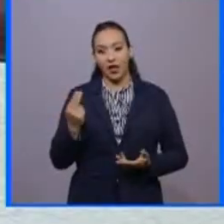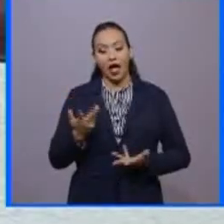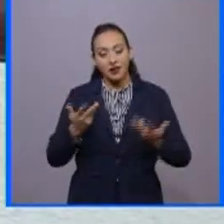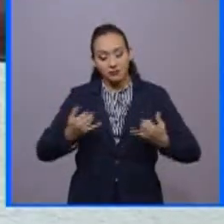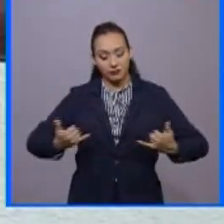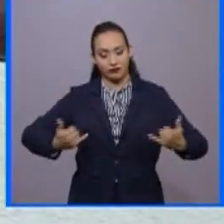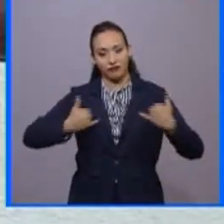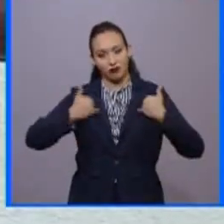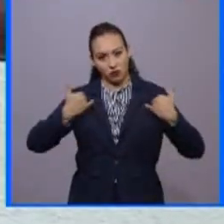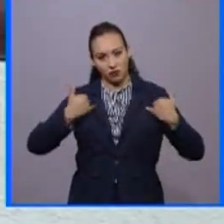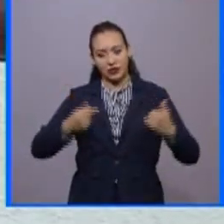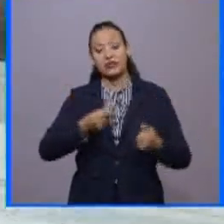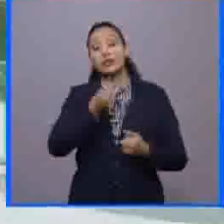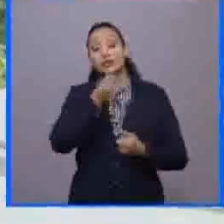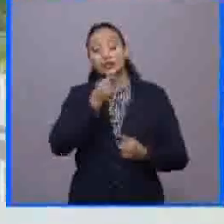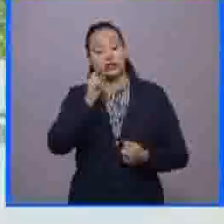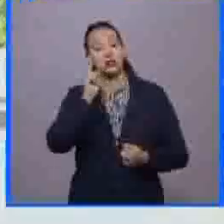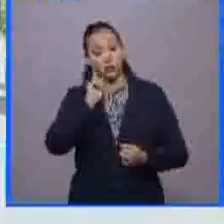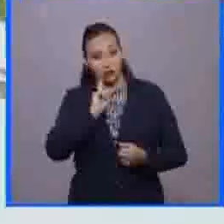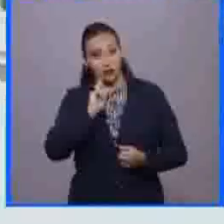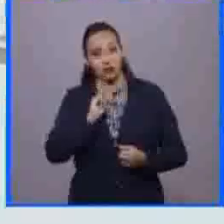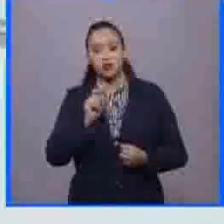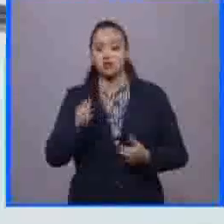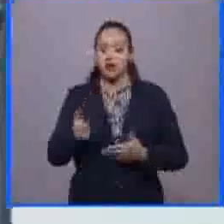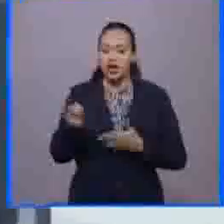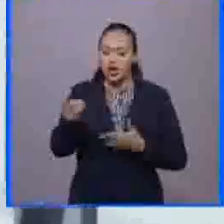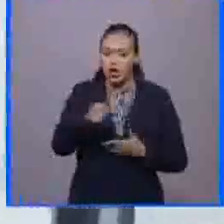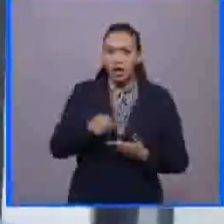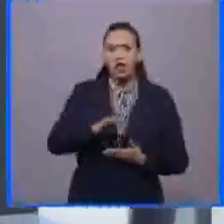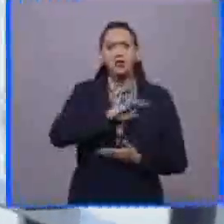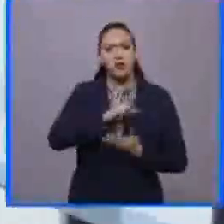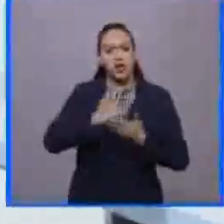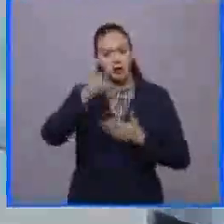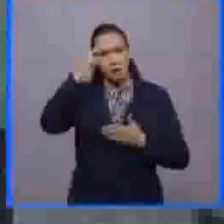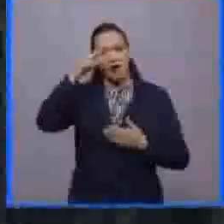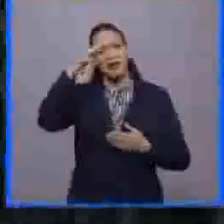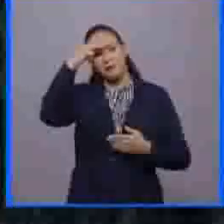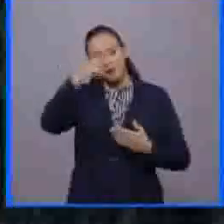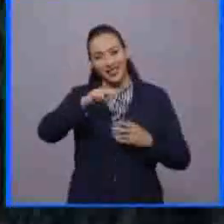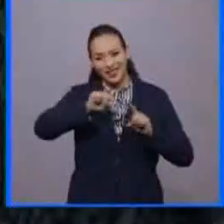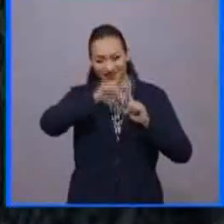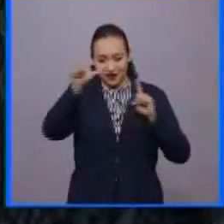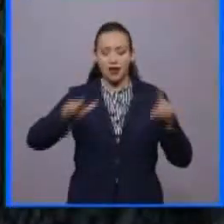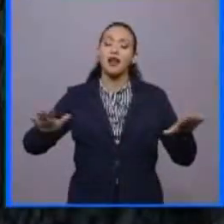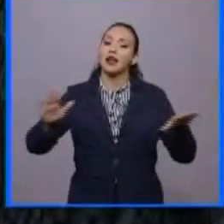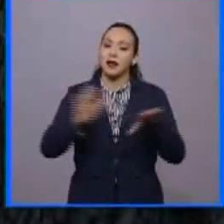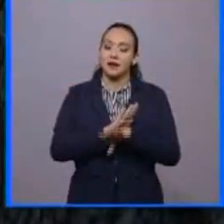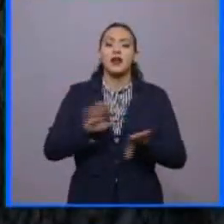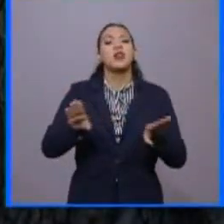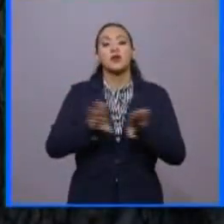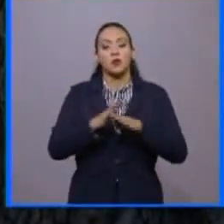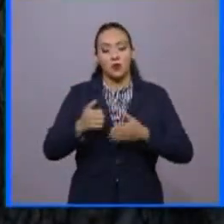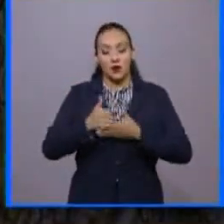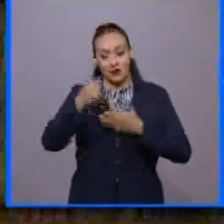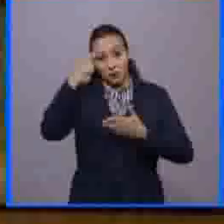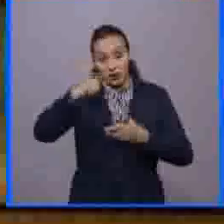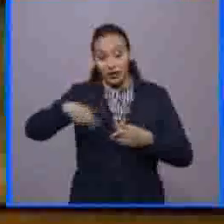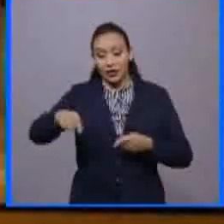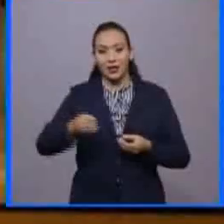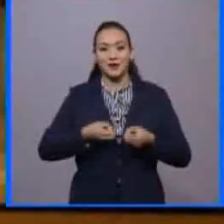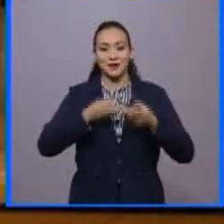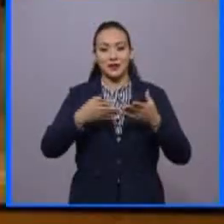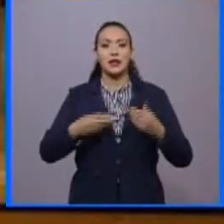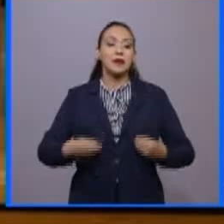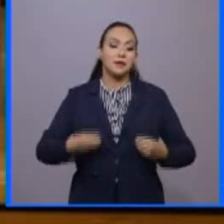las juventudes e infancias como agentes de cambio en México, con el fin de que creen mejores condiciones de vida para las nuevas generaciones.